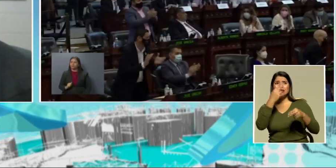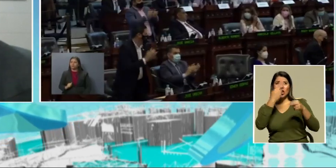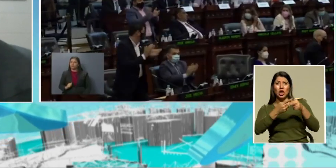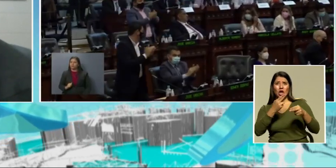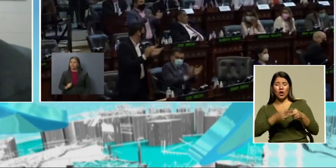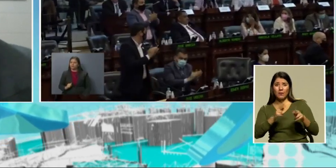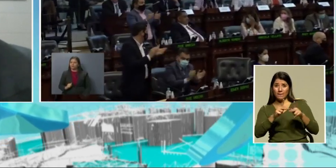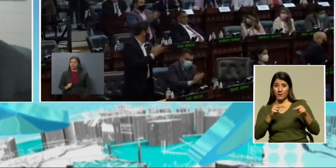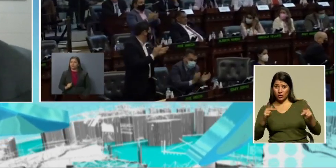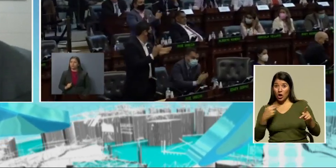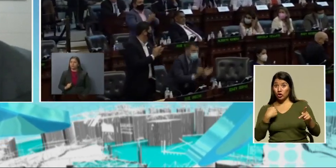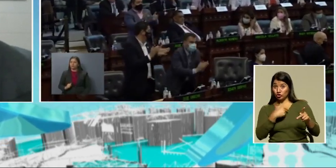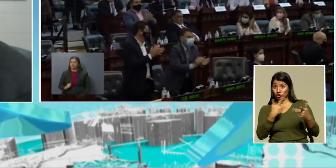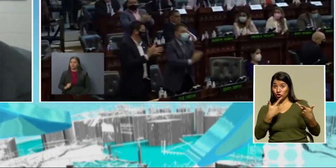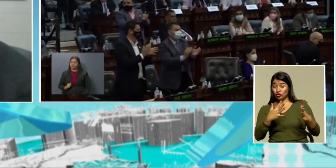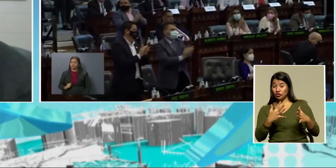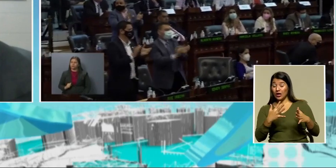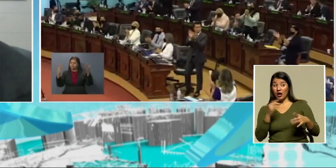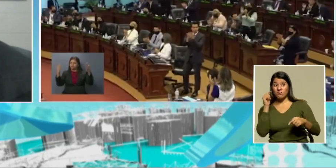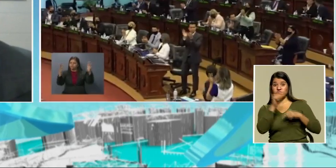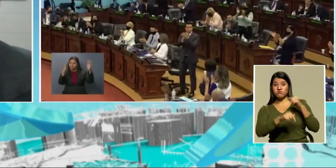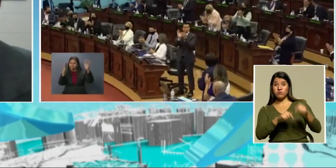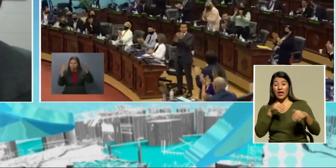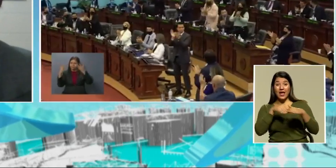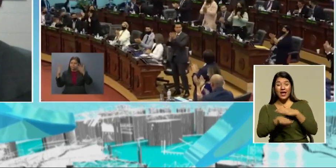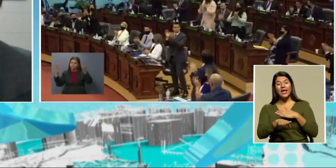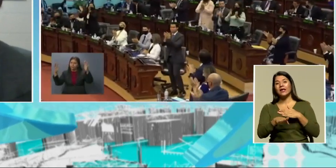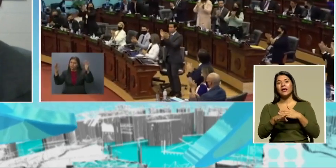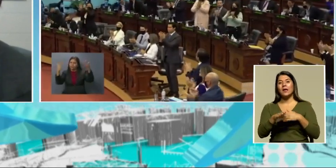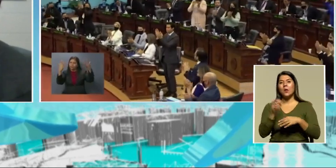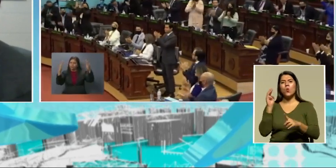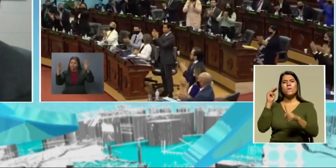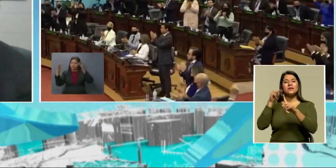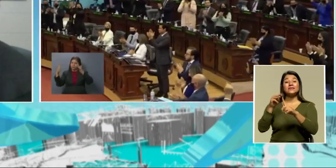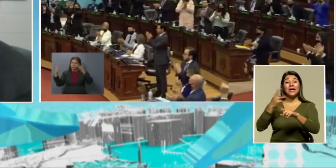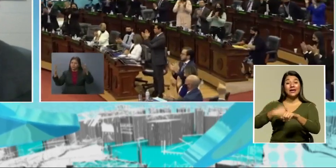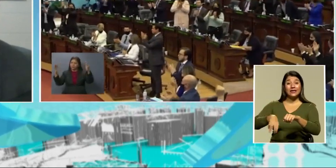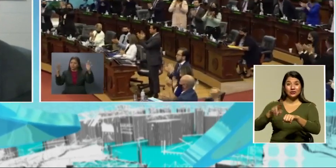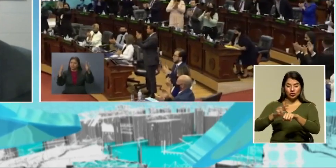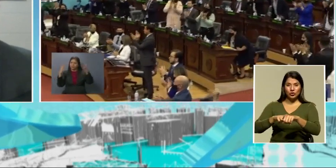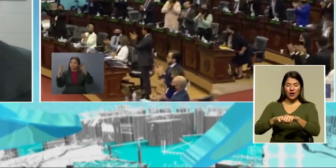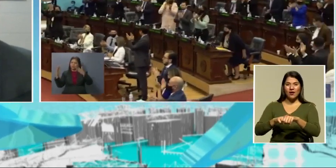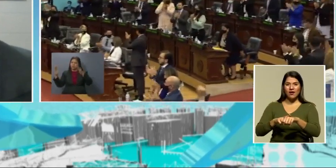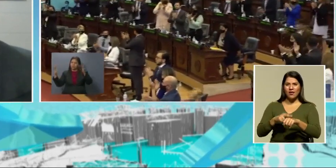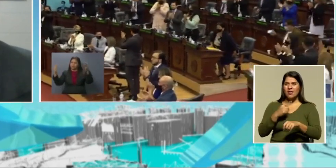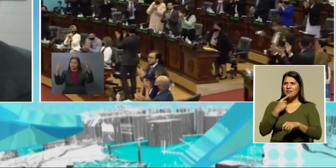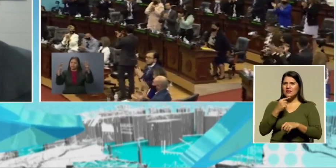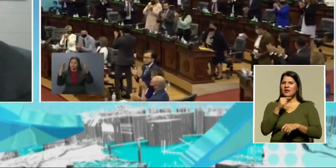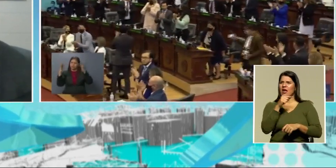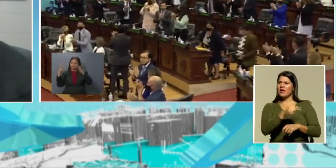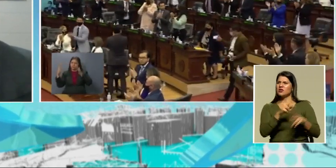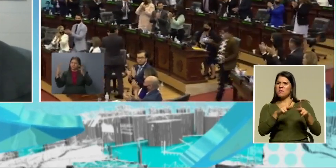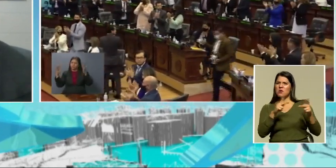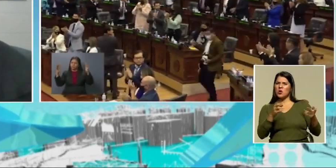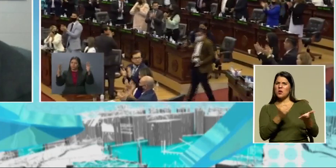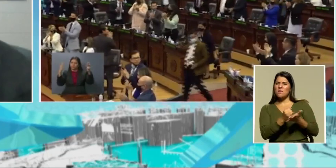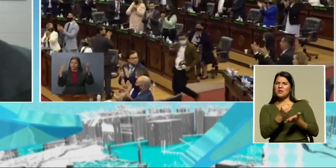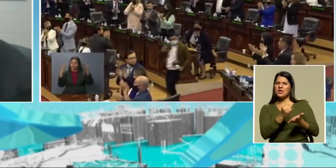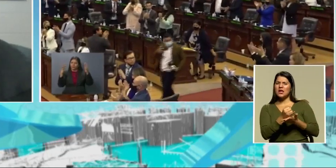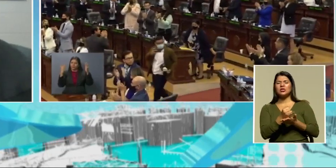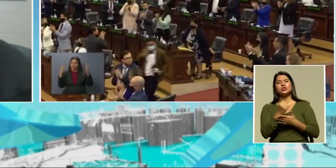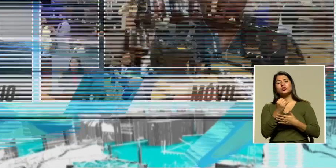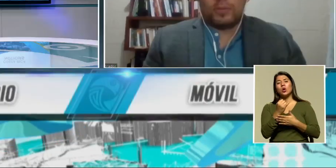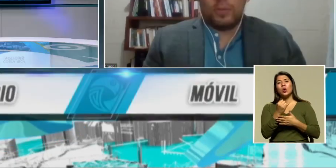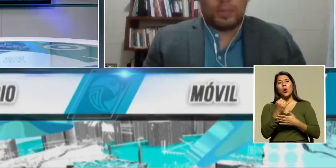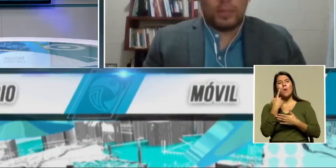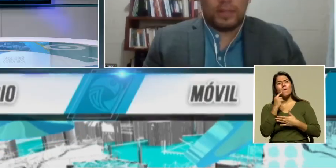a nosotros nos acusó en cadena nacional de estar siendo investigados por un caso de lavado de dinero, lo